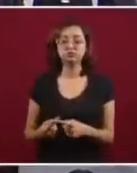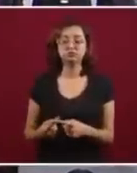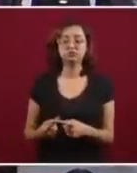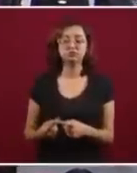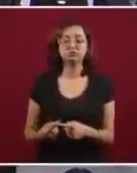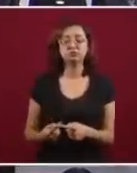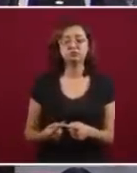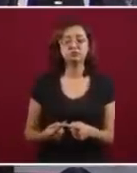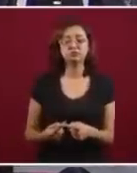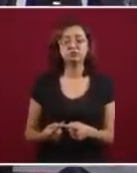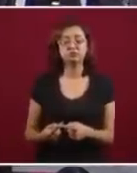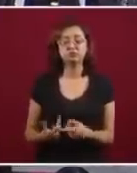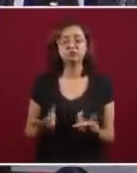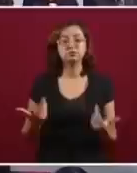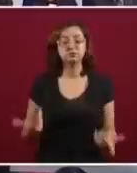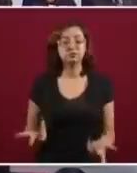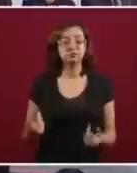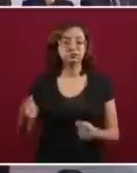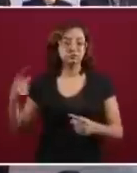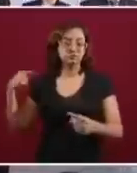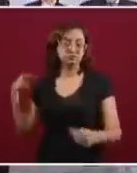casi dos siglos